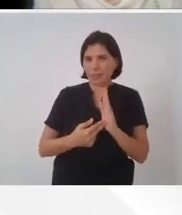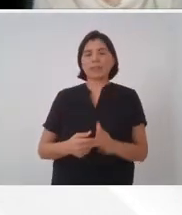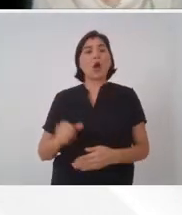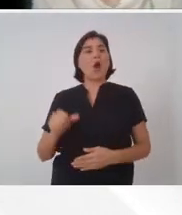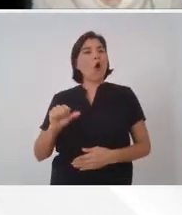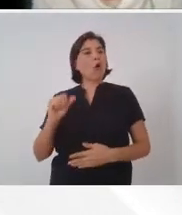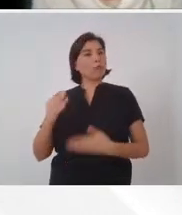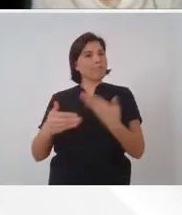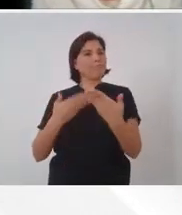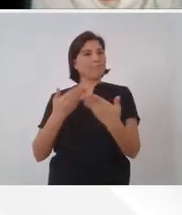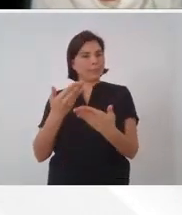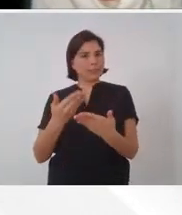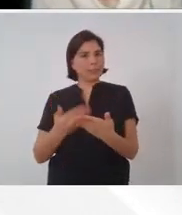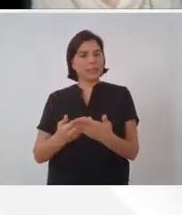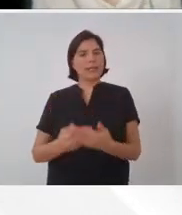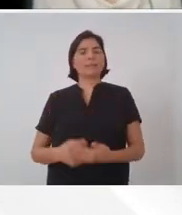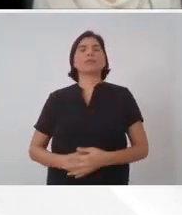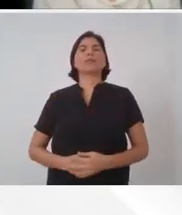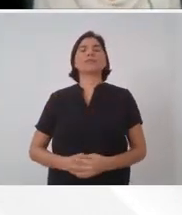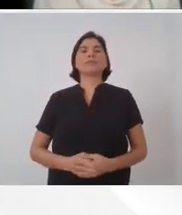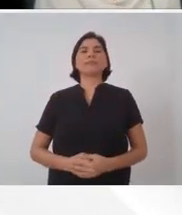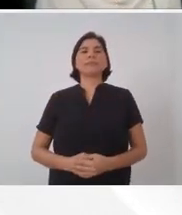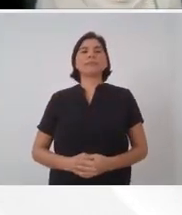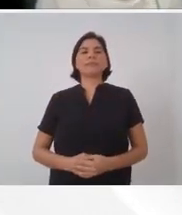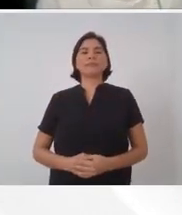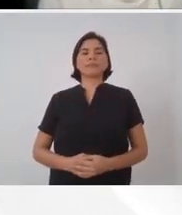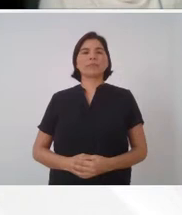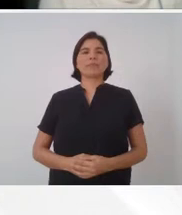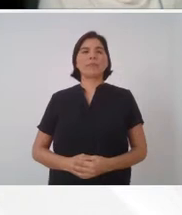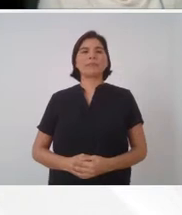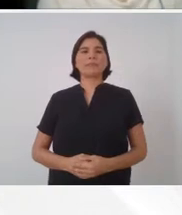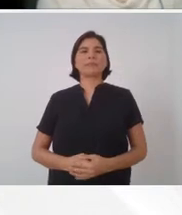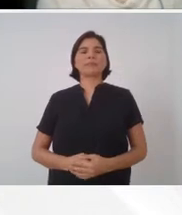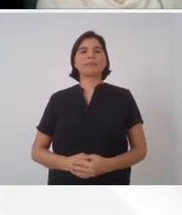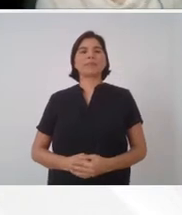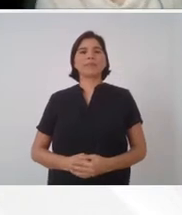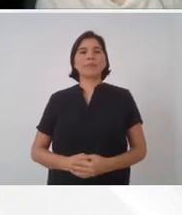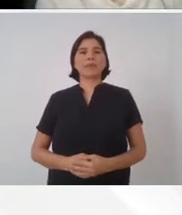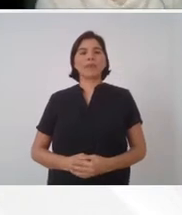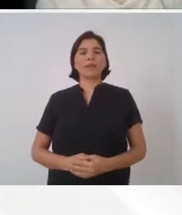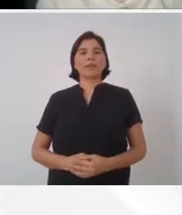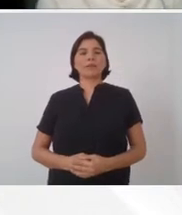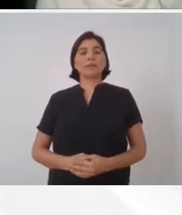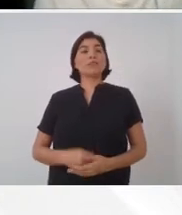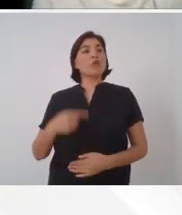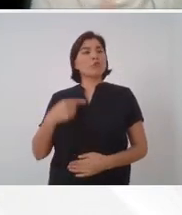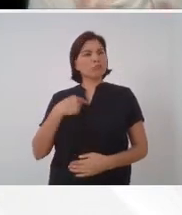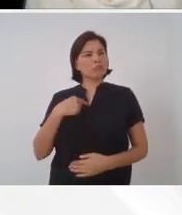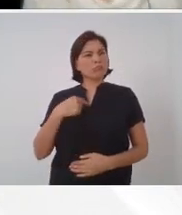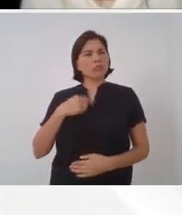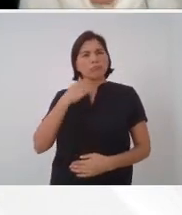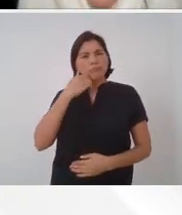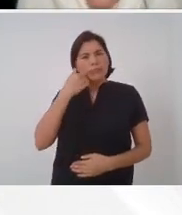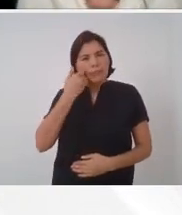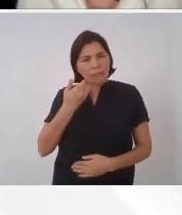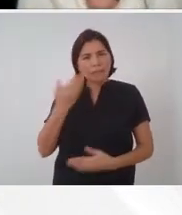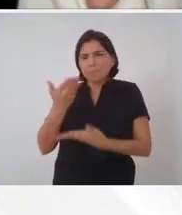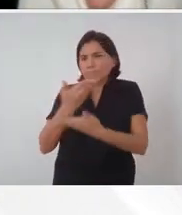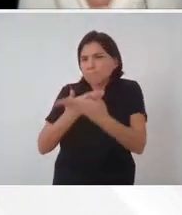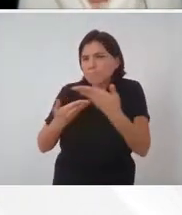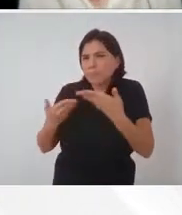abrir el cuarto y el último módulo, ¿sí? Y les quiero compartir qué vamos a hacer